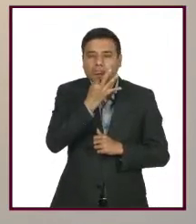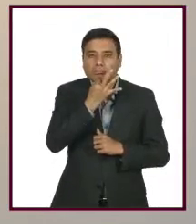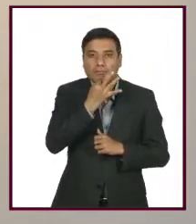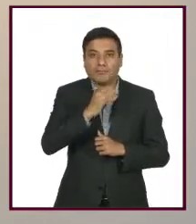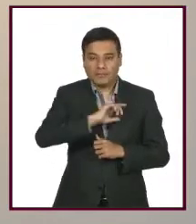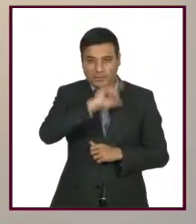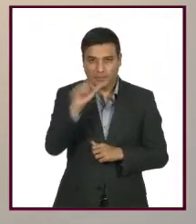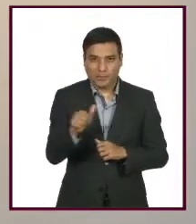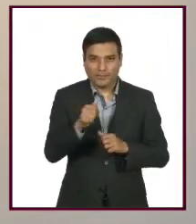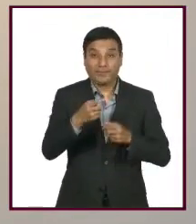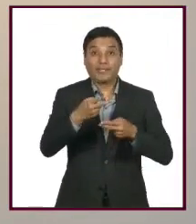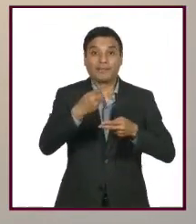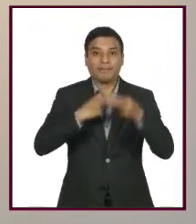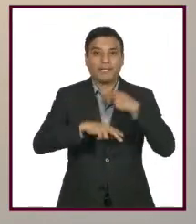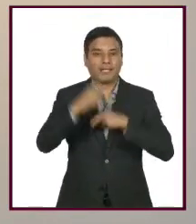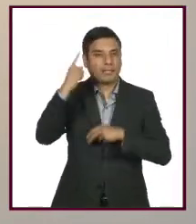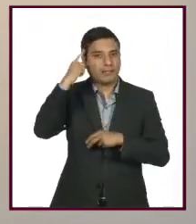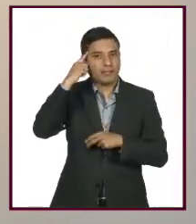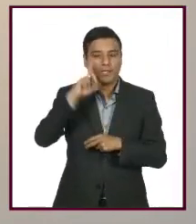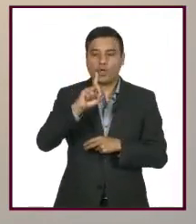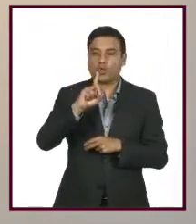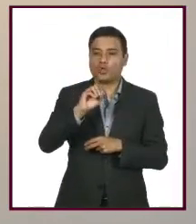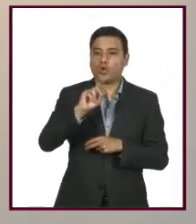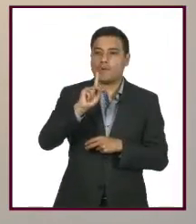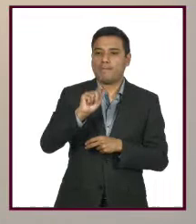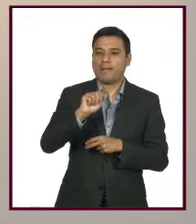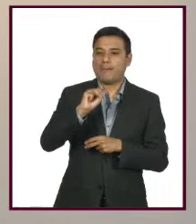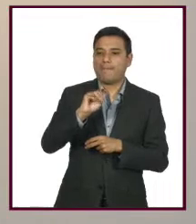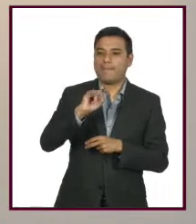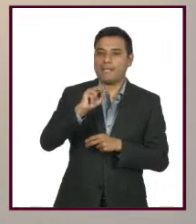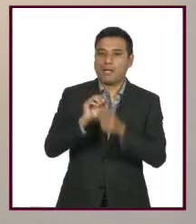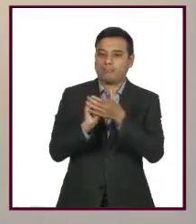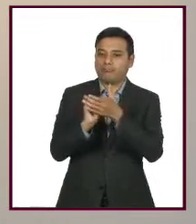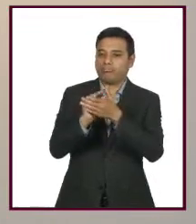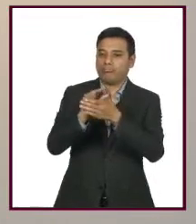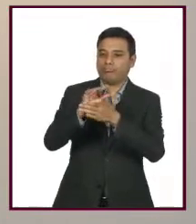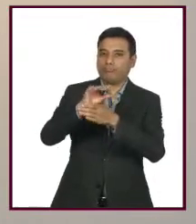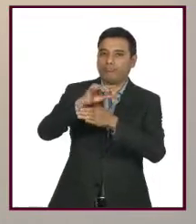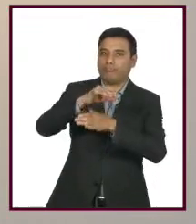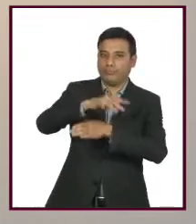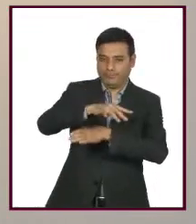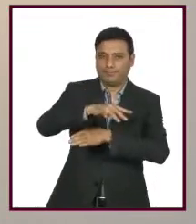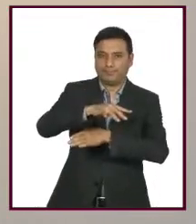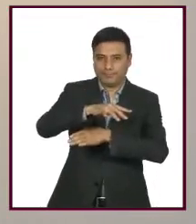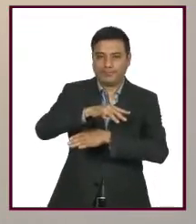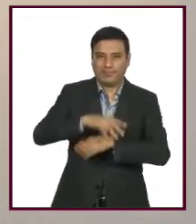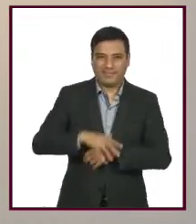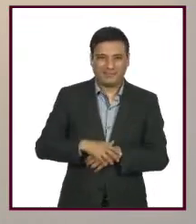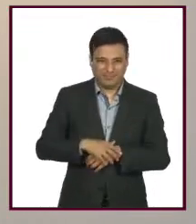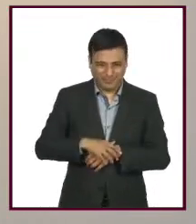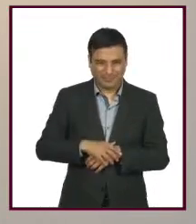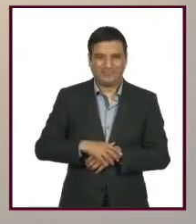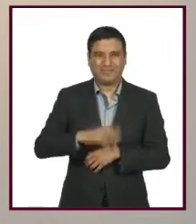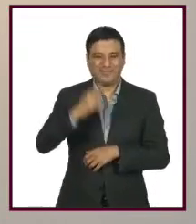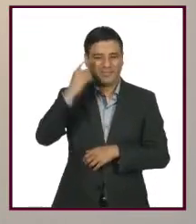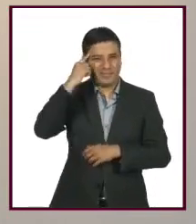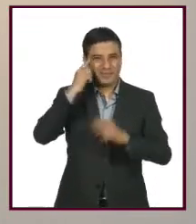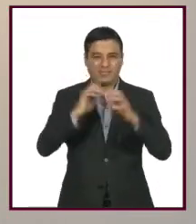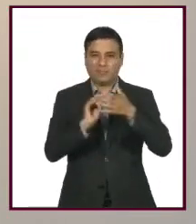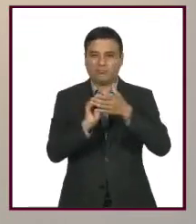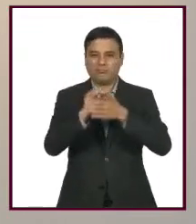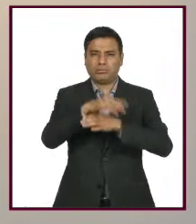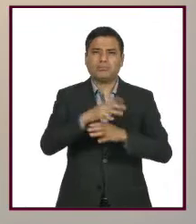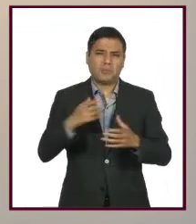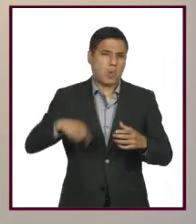una liberación de dopamina, principalmente en el área tegmental ventral y en el núcleo accumbens. Nosotros producimos por sí